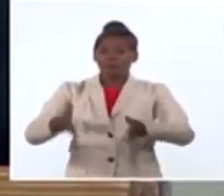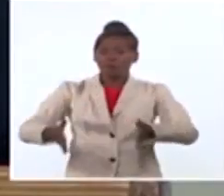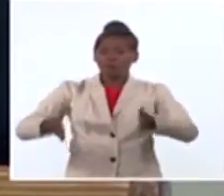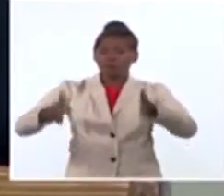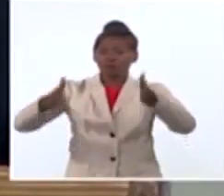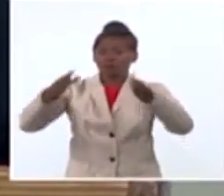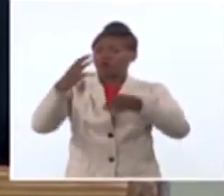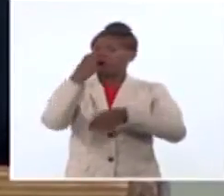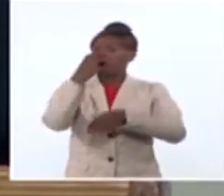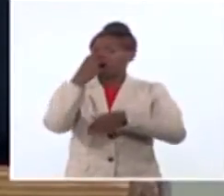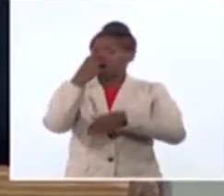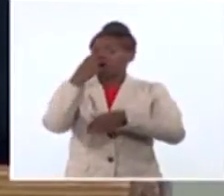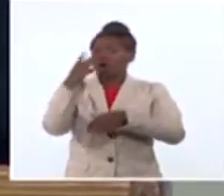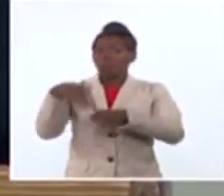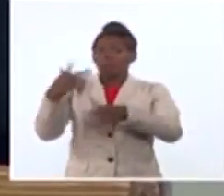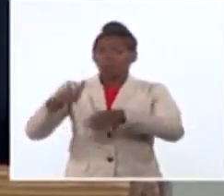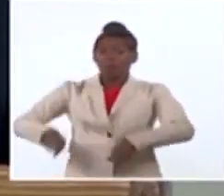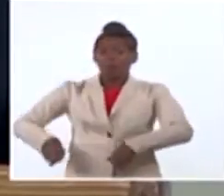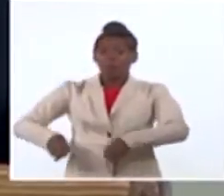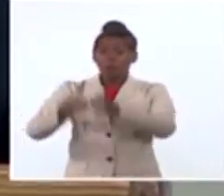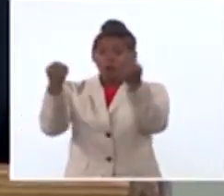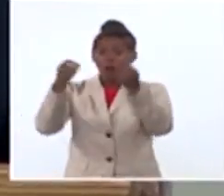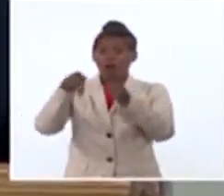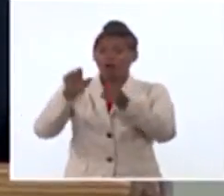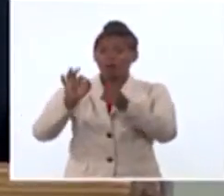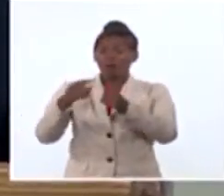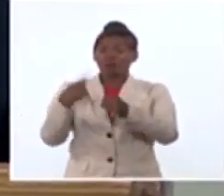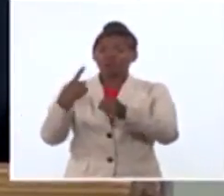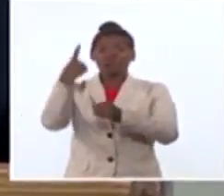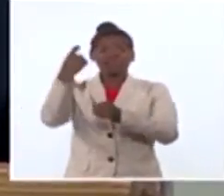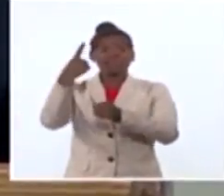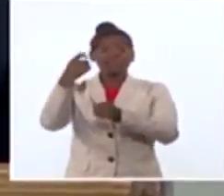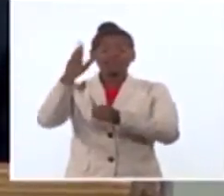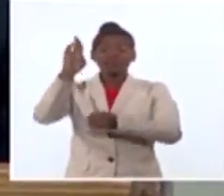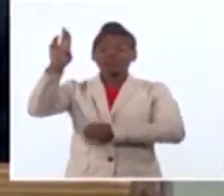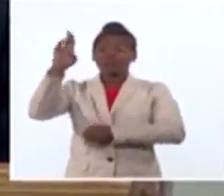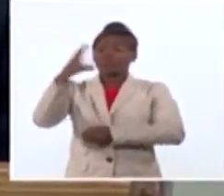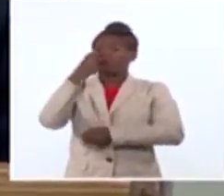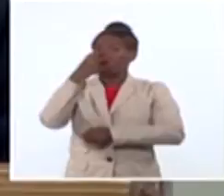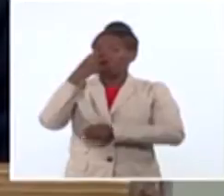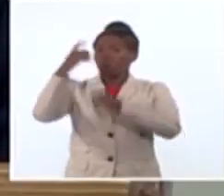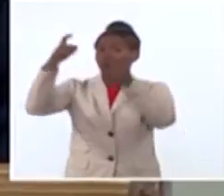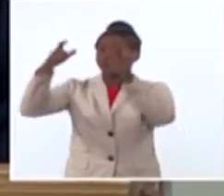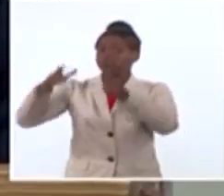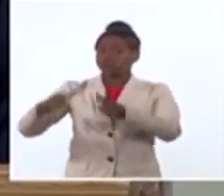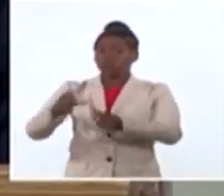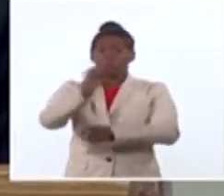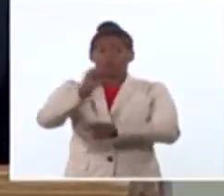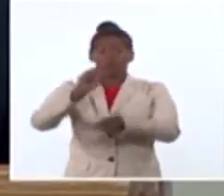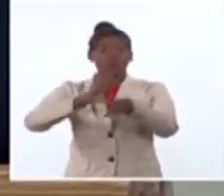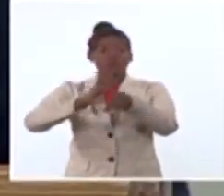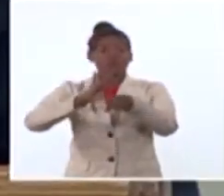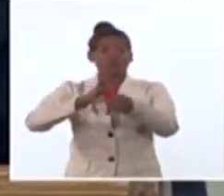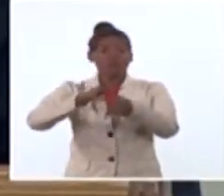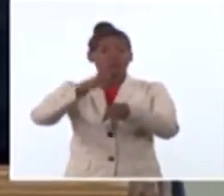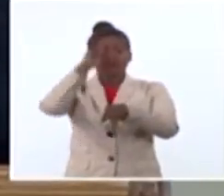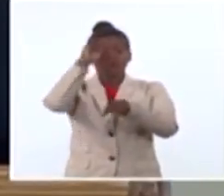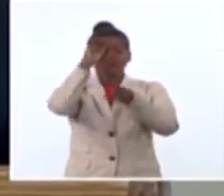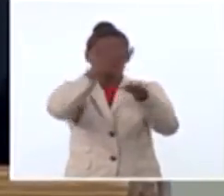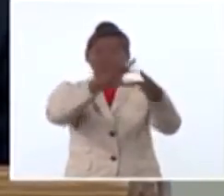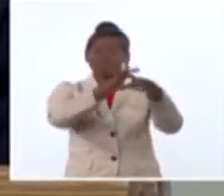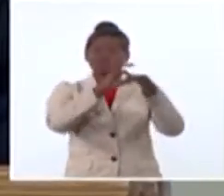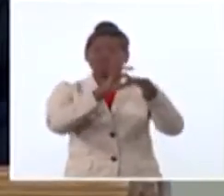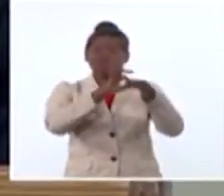licencias específicas para enviar oxígeno a Cuba. Y quedó claramente demostrado que para